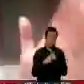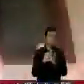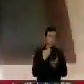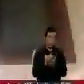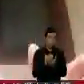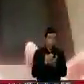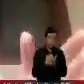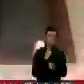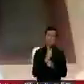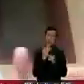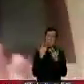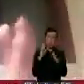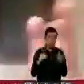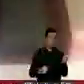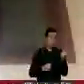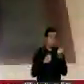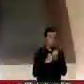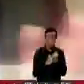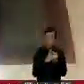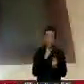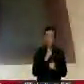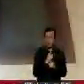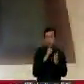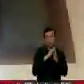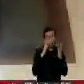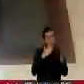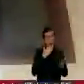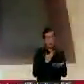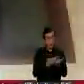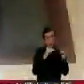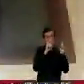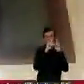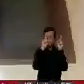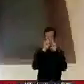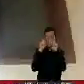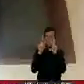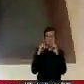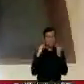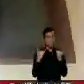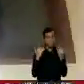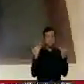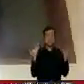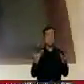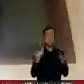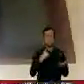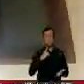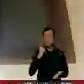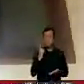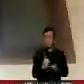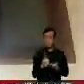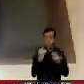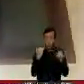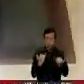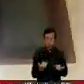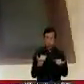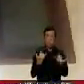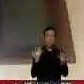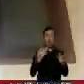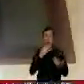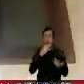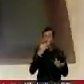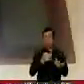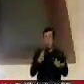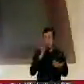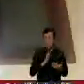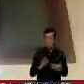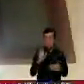económicas, es cierto que han apoyado y en eso hay que ser agradecidos con el sector empresarial, pero también no es menos cierto que este momento, la realidad del